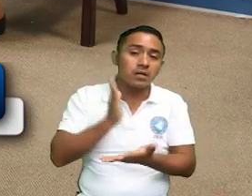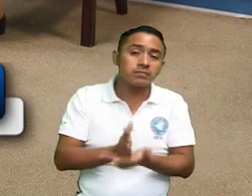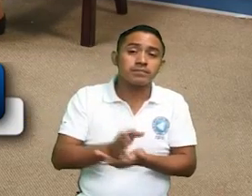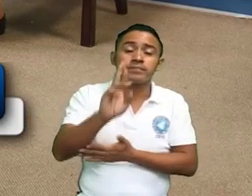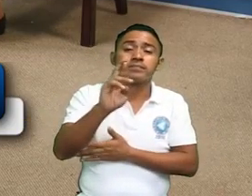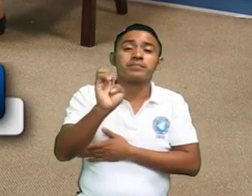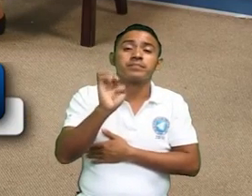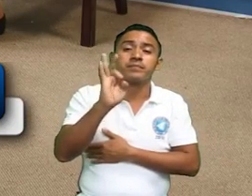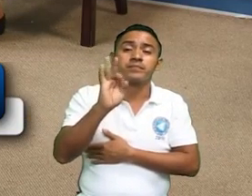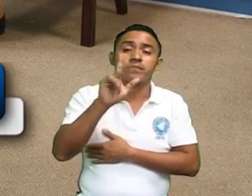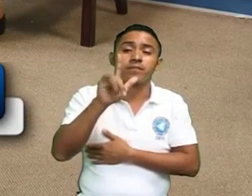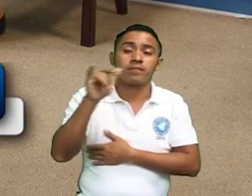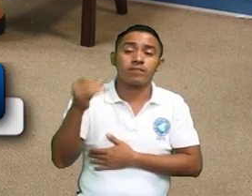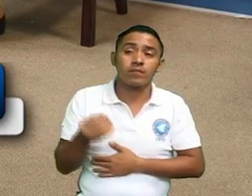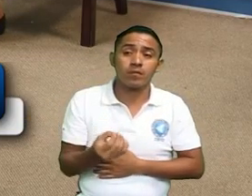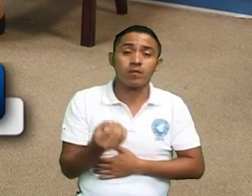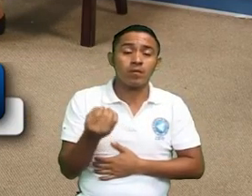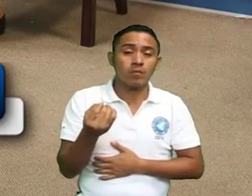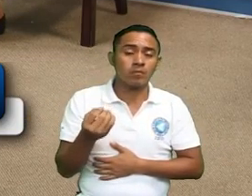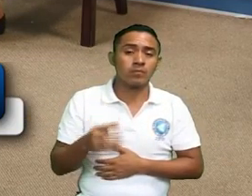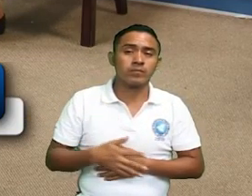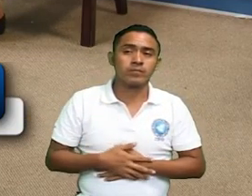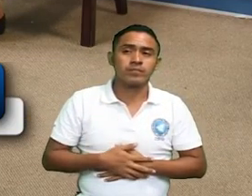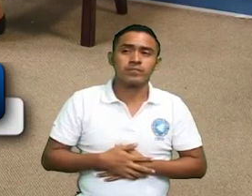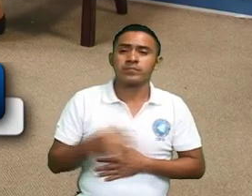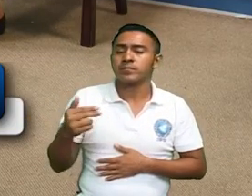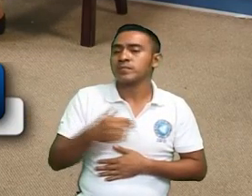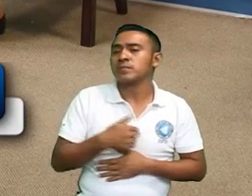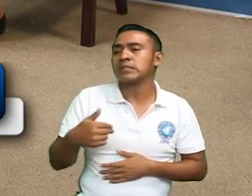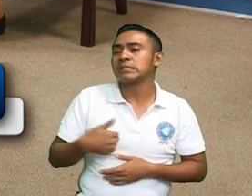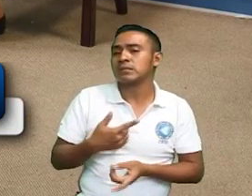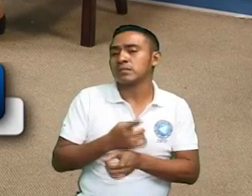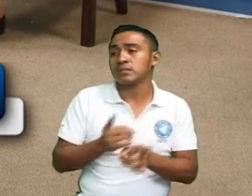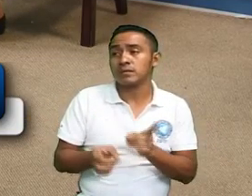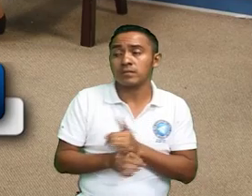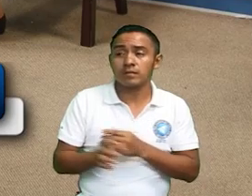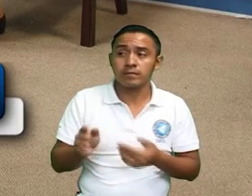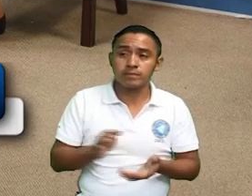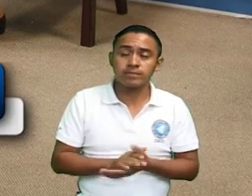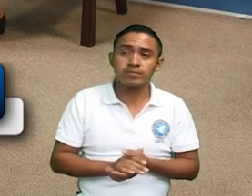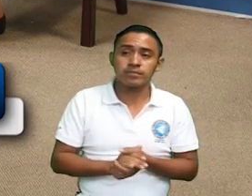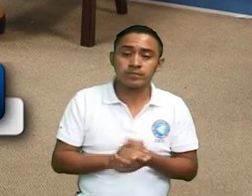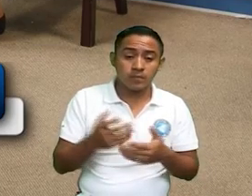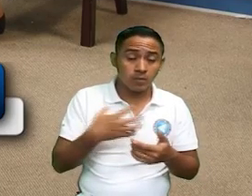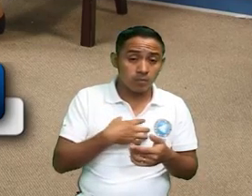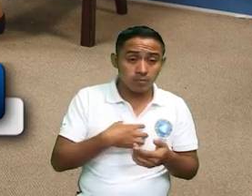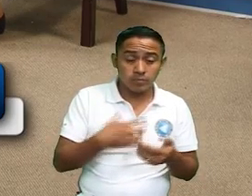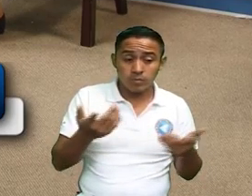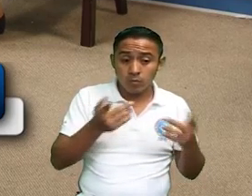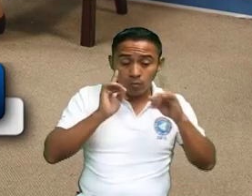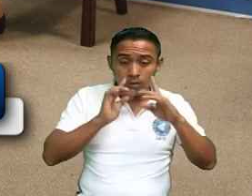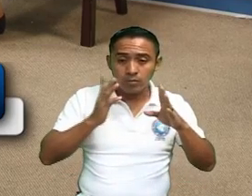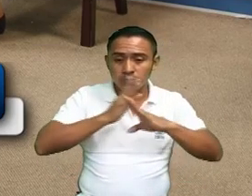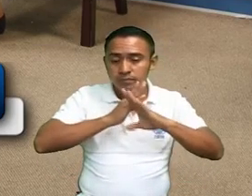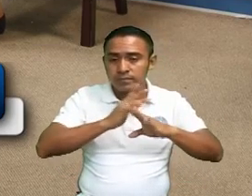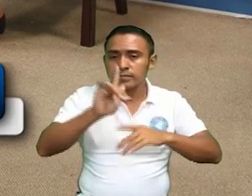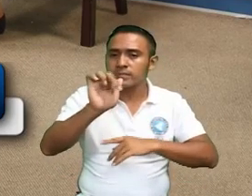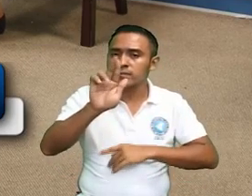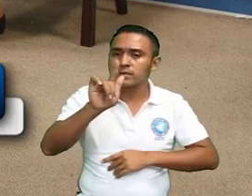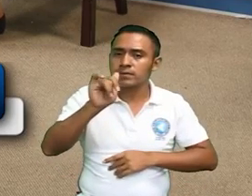reflujo gastroesofágico, ¿qué es lo que debe hacer esa persona, tanto en el tratamiento como en la prevención?